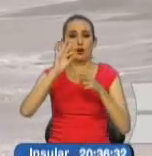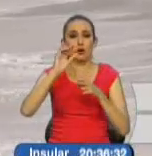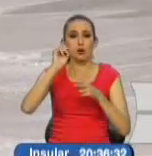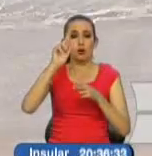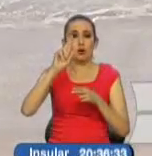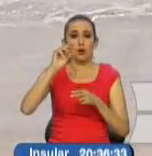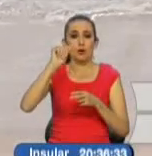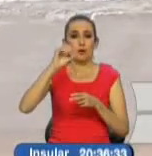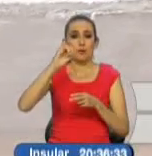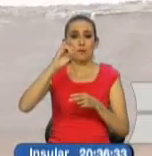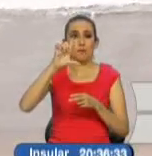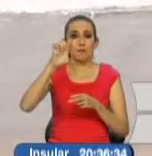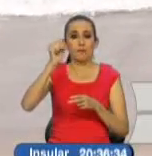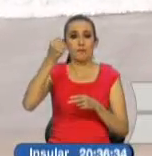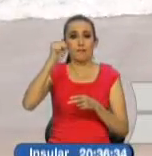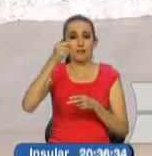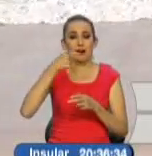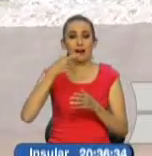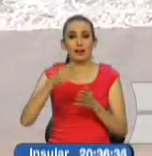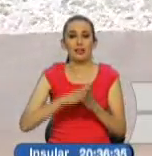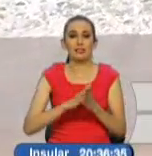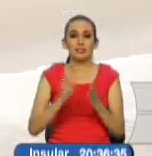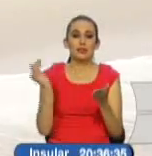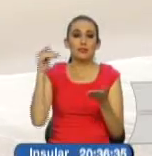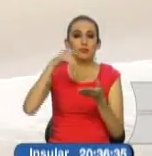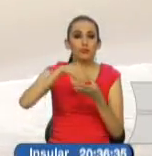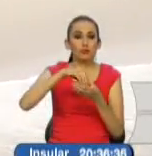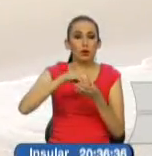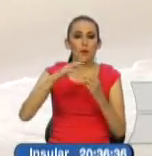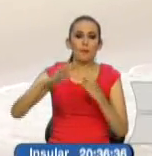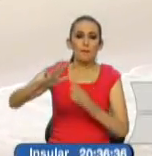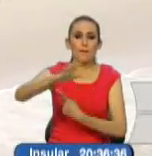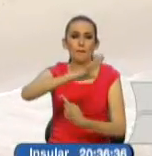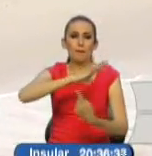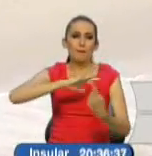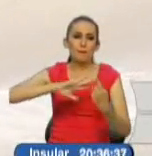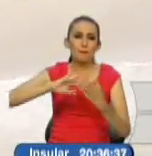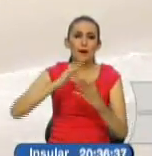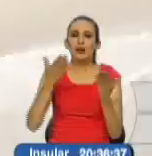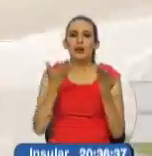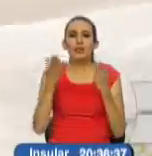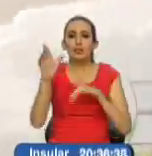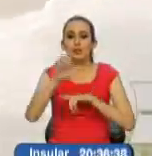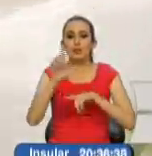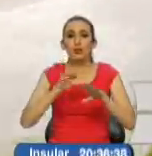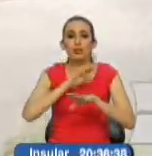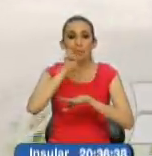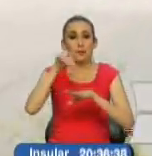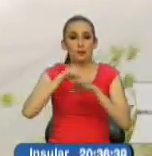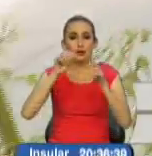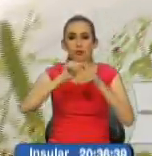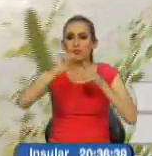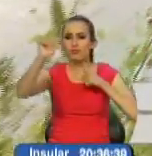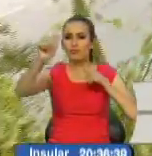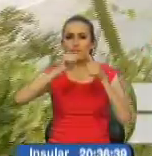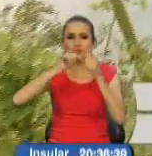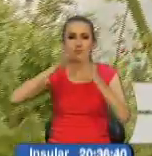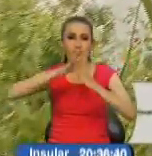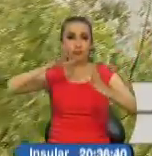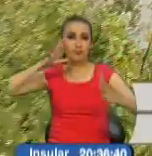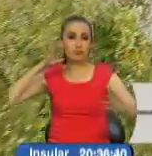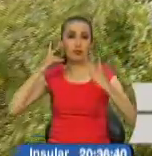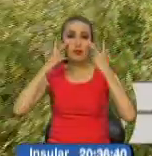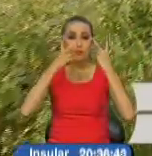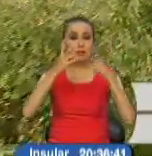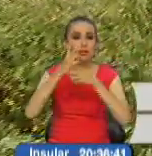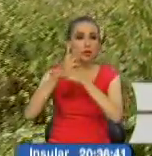blanca. La playa de los Frailes forma parte del Parque Nacional Machalilla, que tiene una extensión de 56.184 hectáreas